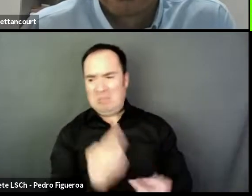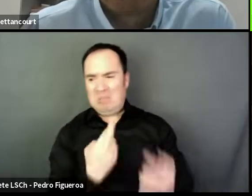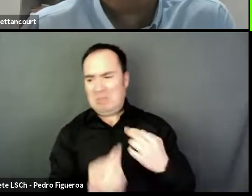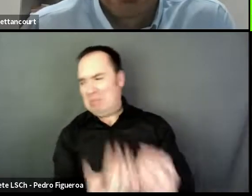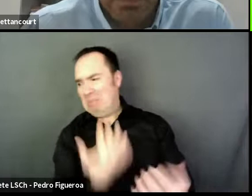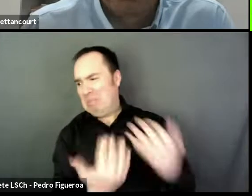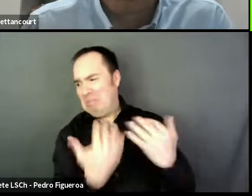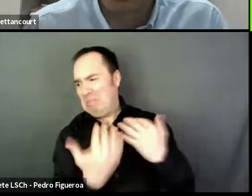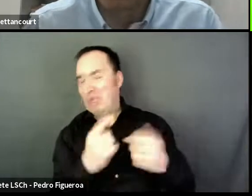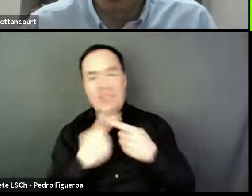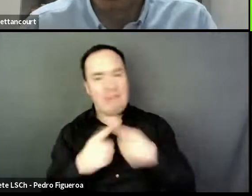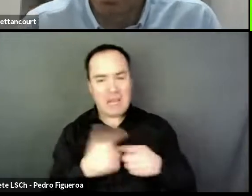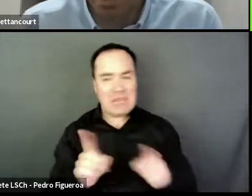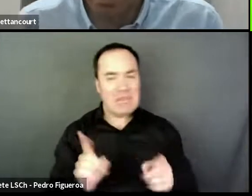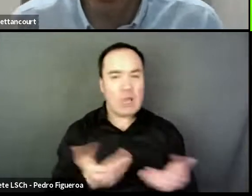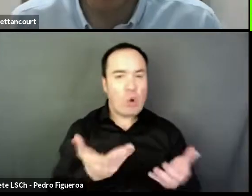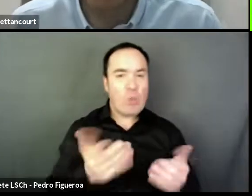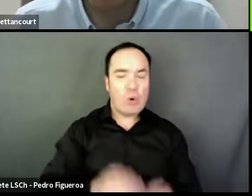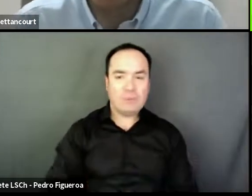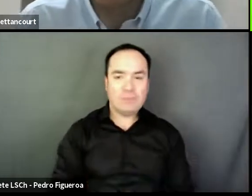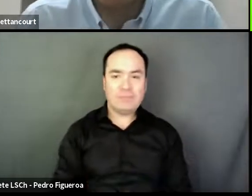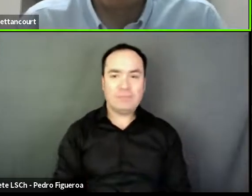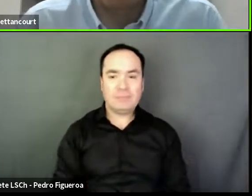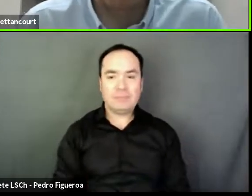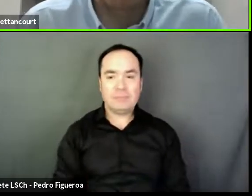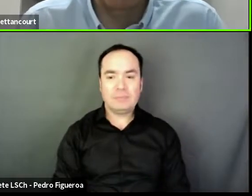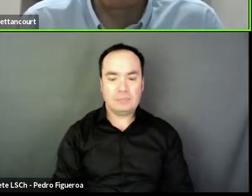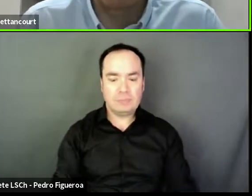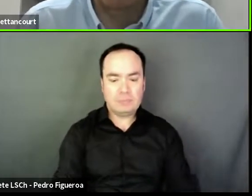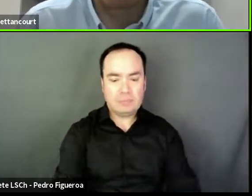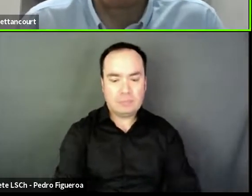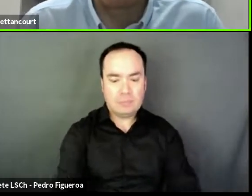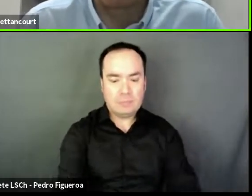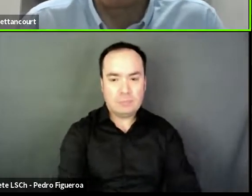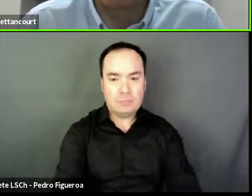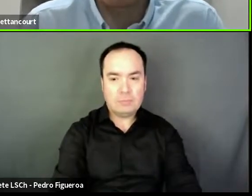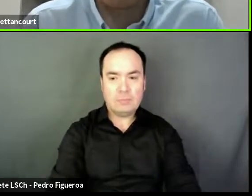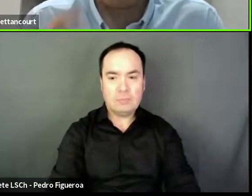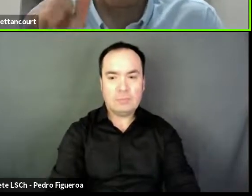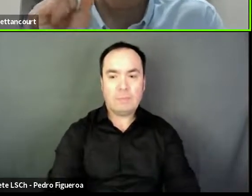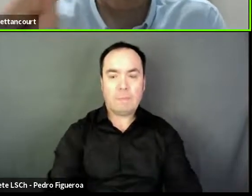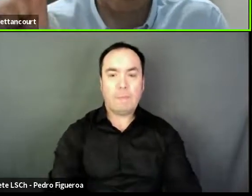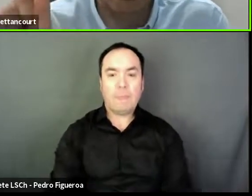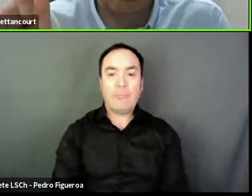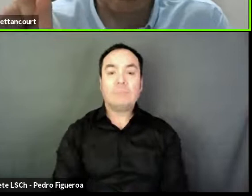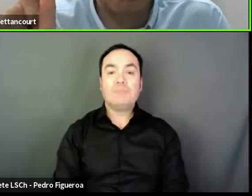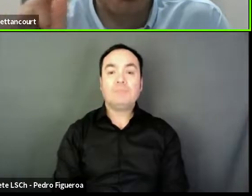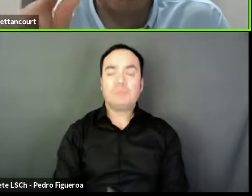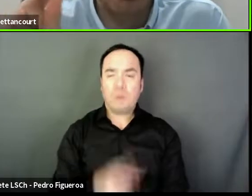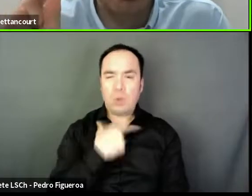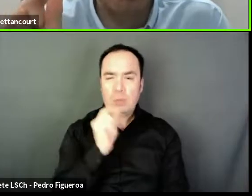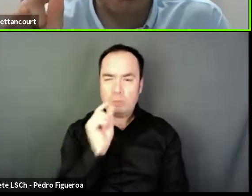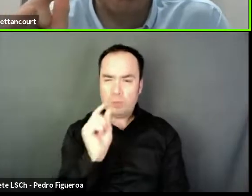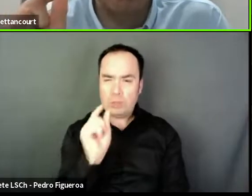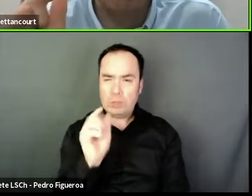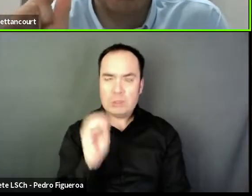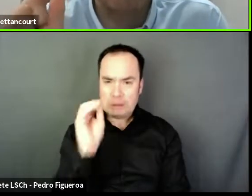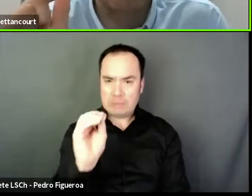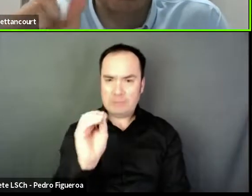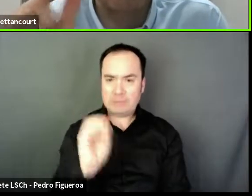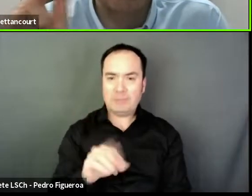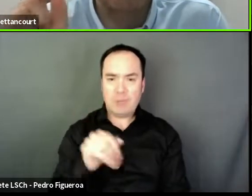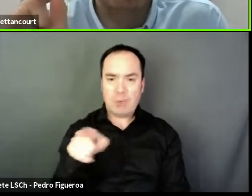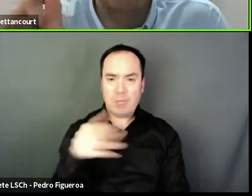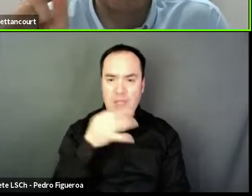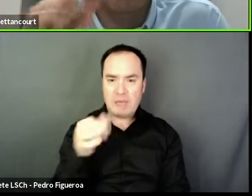posible buenísimo gracias por la pregunta que quería comentar una cosa muy breve de lo que dijo margarita